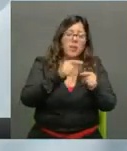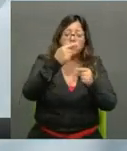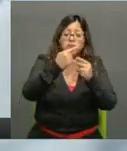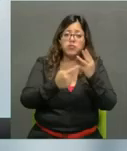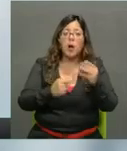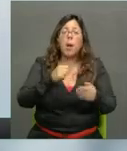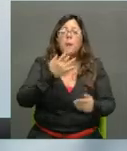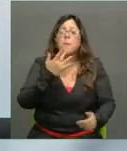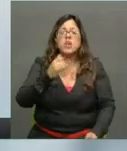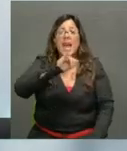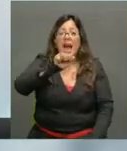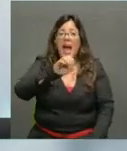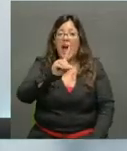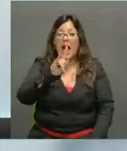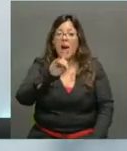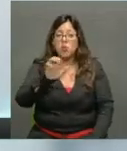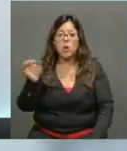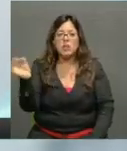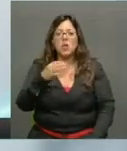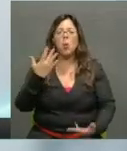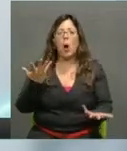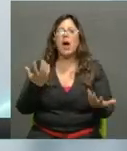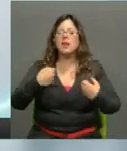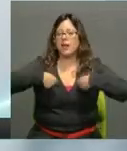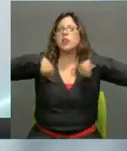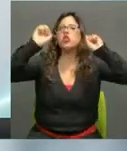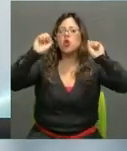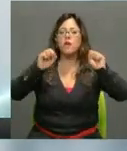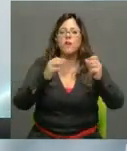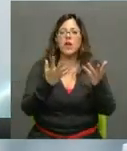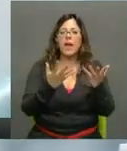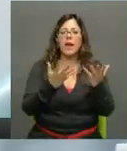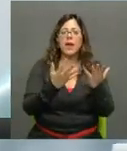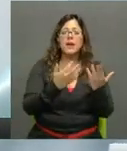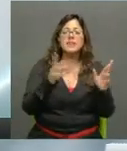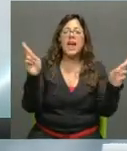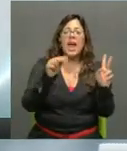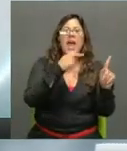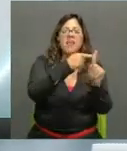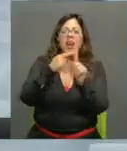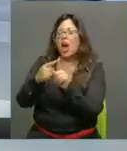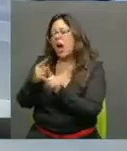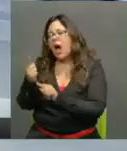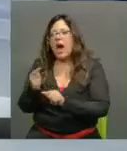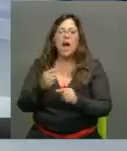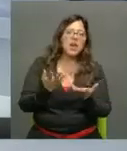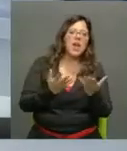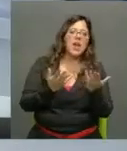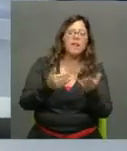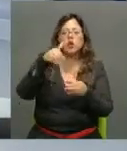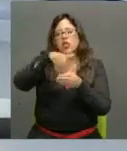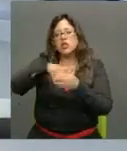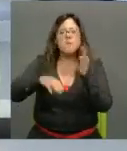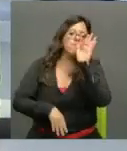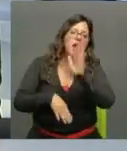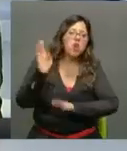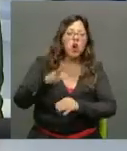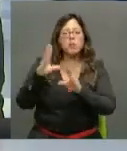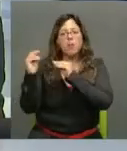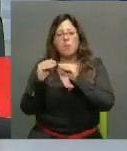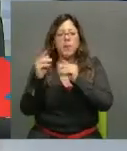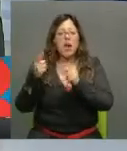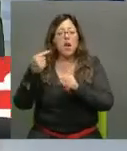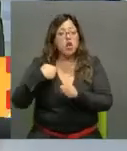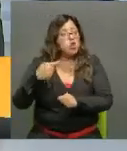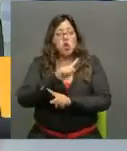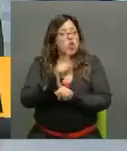se atribuyó el triunfo en Recoleta. ¿Ah, sí? Sí, claro, dijo, sí lo dijo. Sacamos subimos 70 punto, ya, claro. Una de las votaciones más pero altas. Yo no puedo pensar